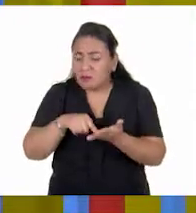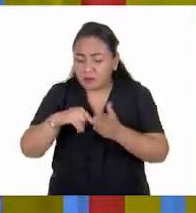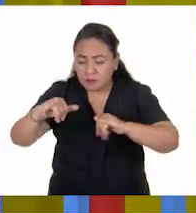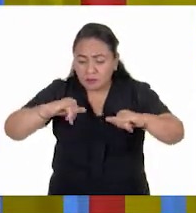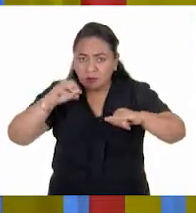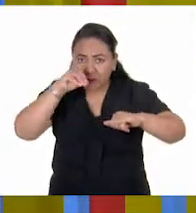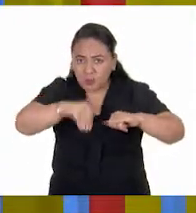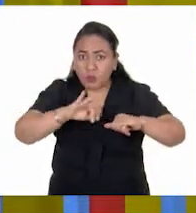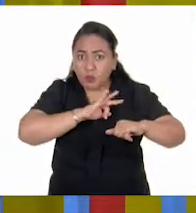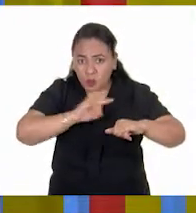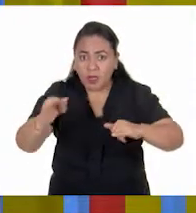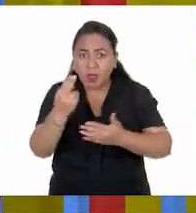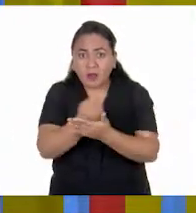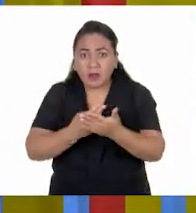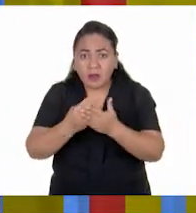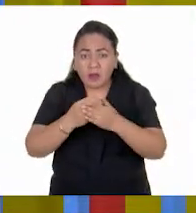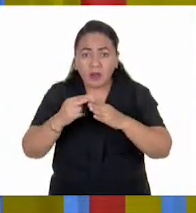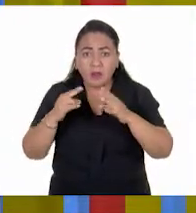nube?